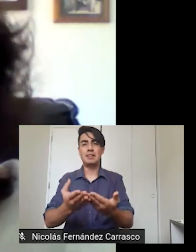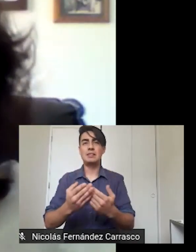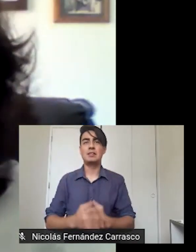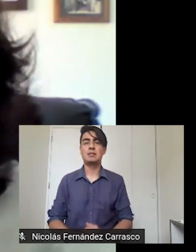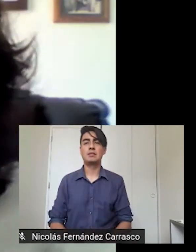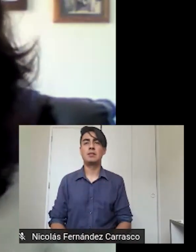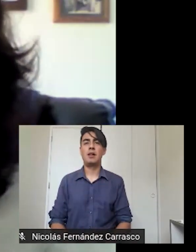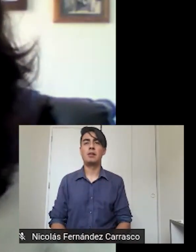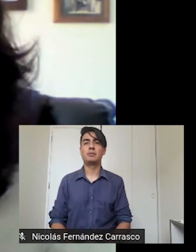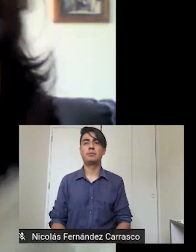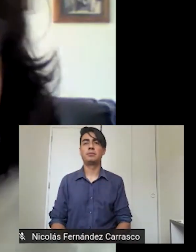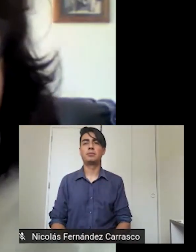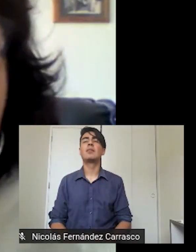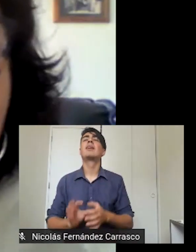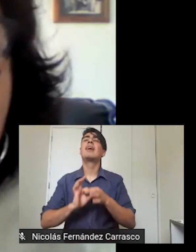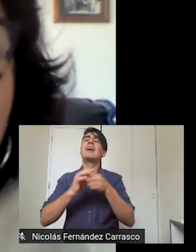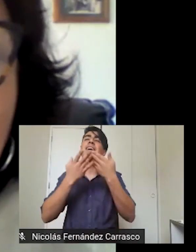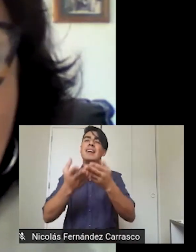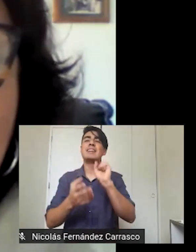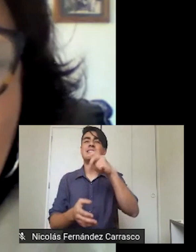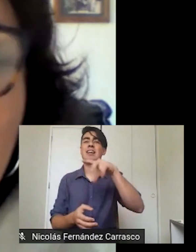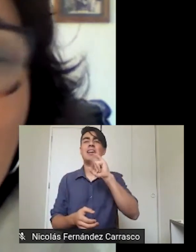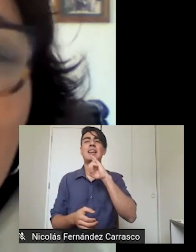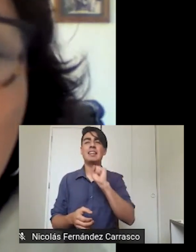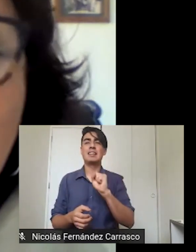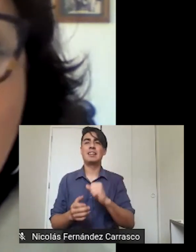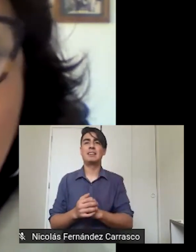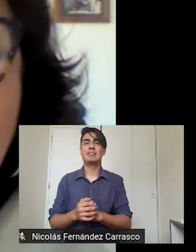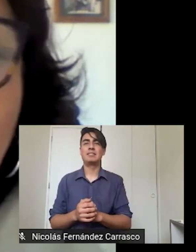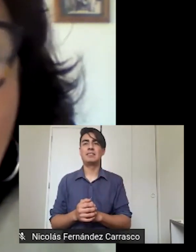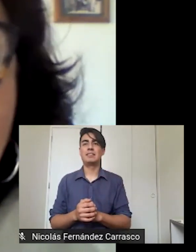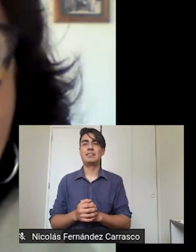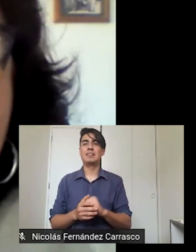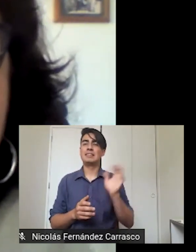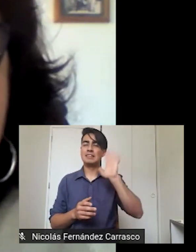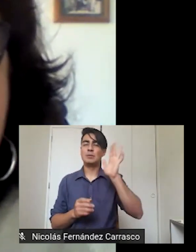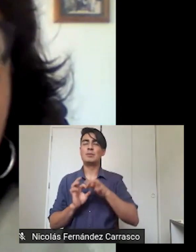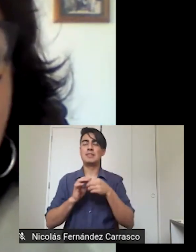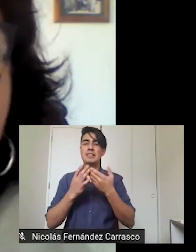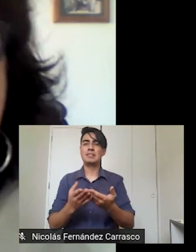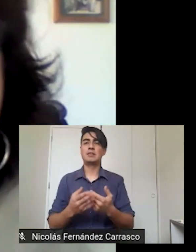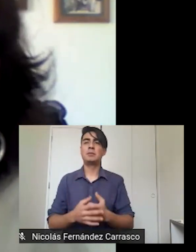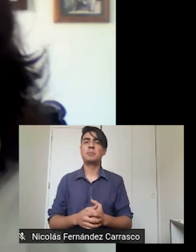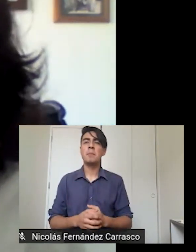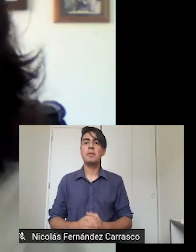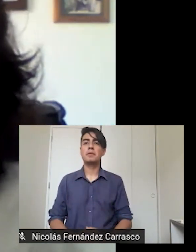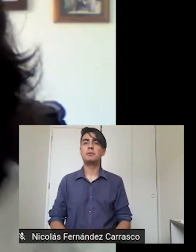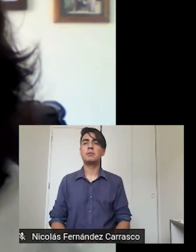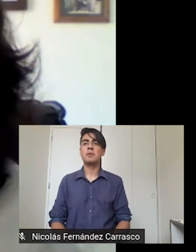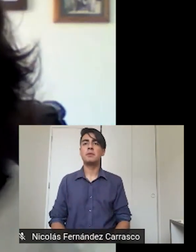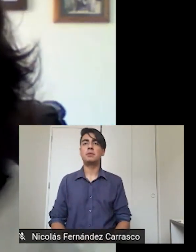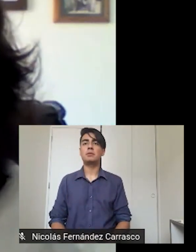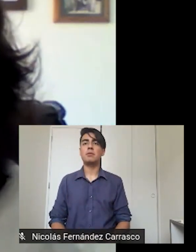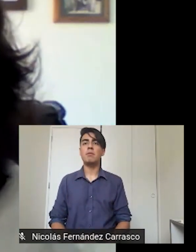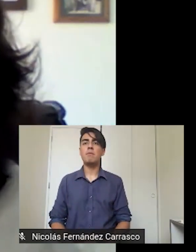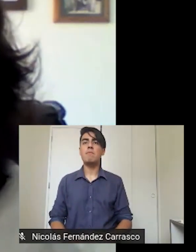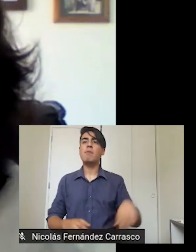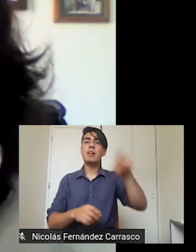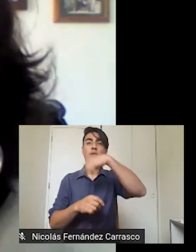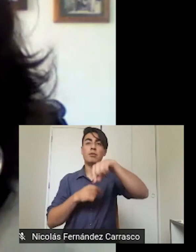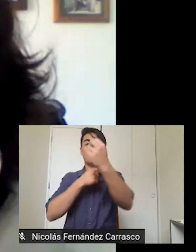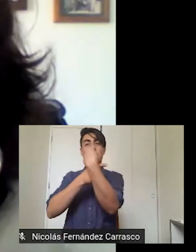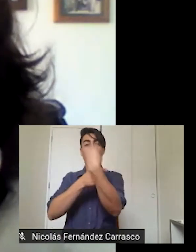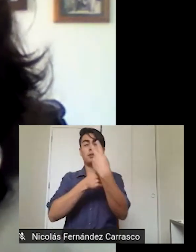Muchas gracias. Bueno, la gente también te da muchas gracias, te desea infinitas gracias por este espacio de reflexión, también te da las